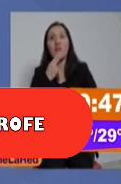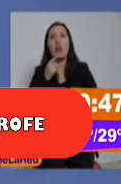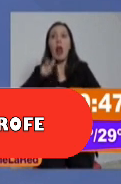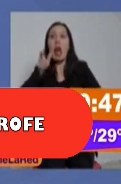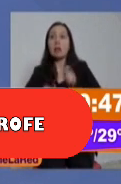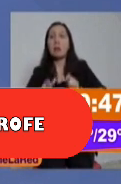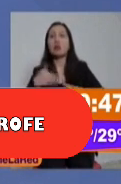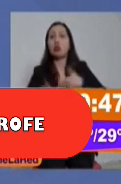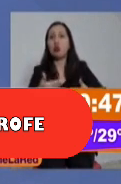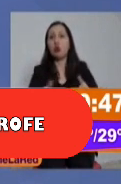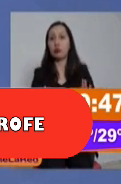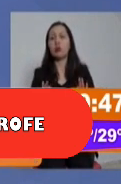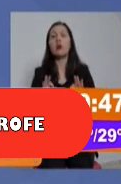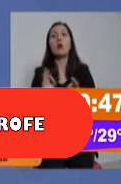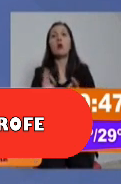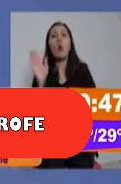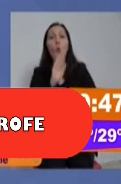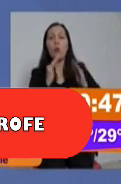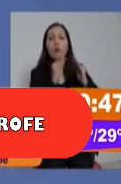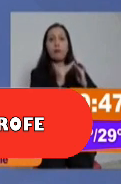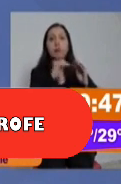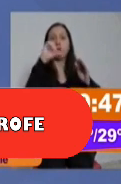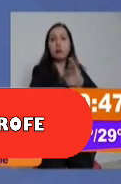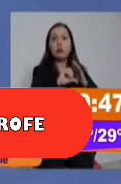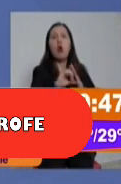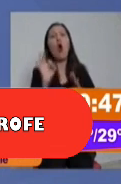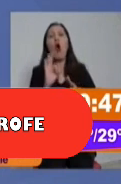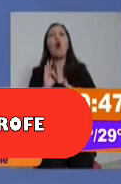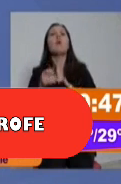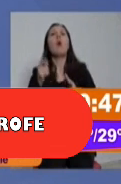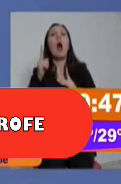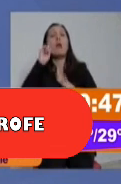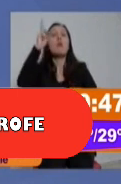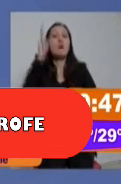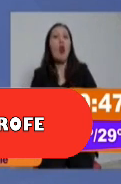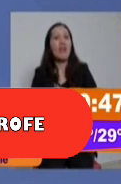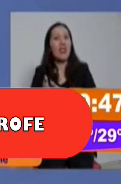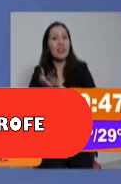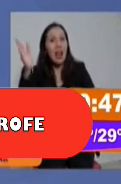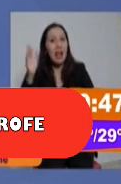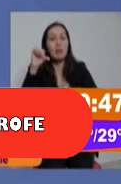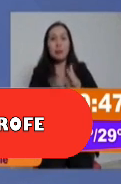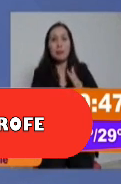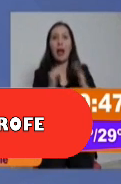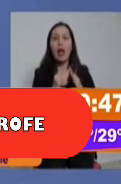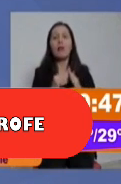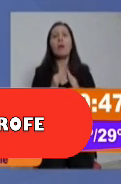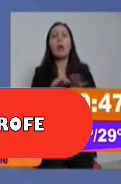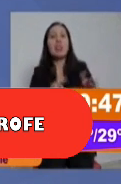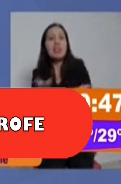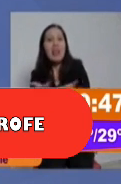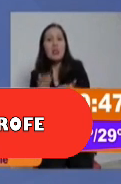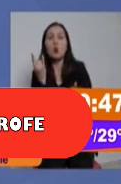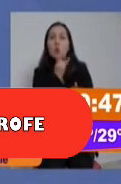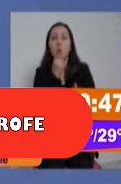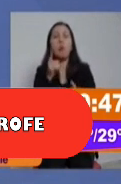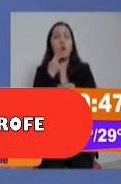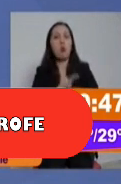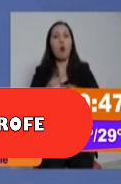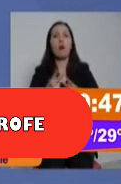de la población, establecer cuarentenas o toques de queda, dictar medidas para la protección de servicios de utilidad pública